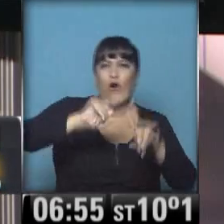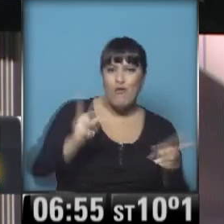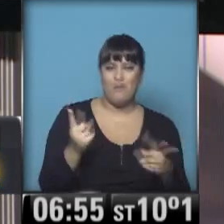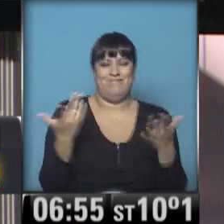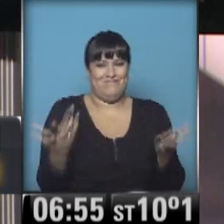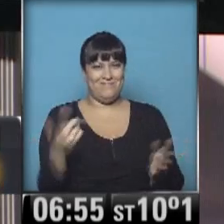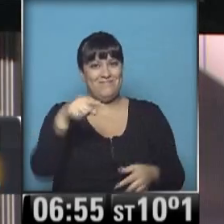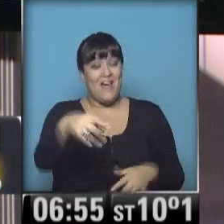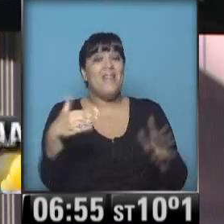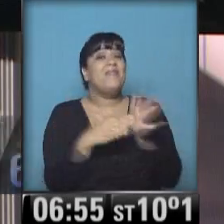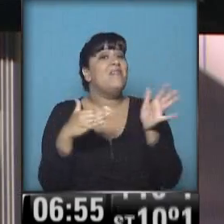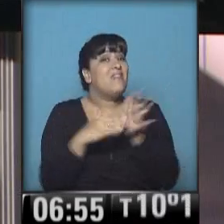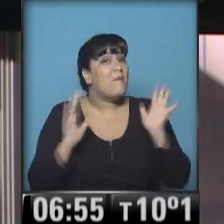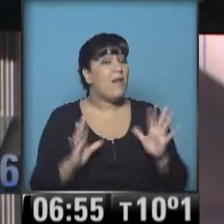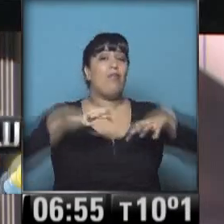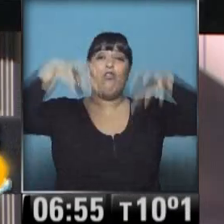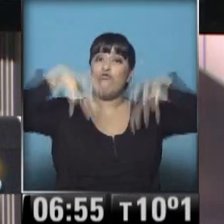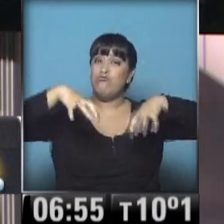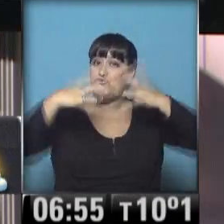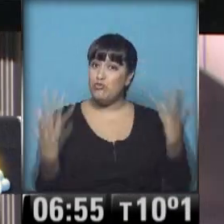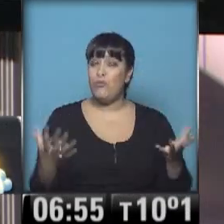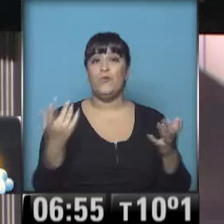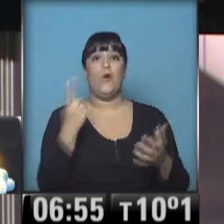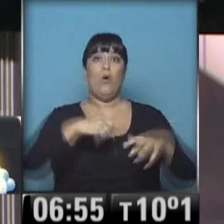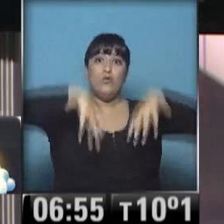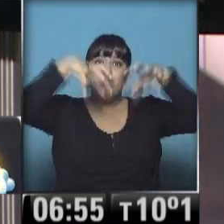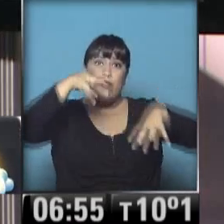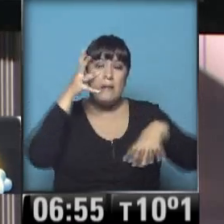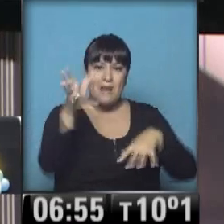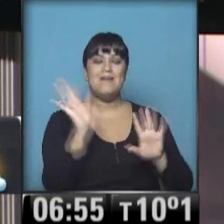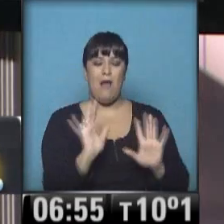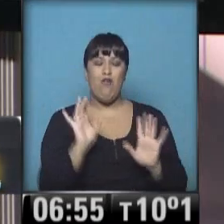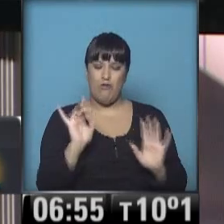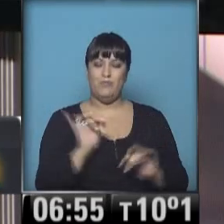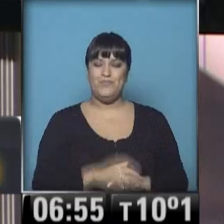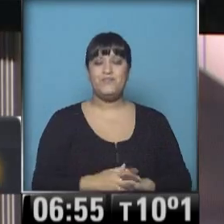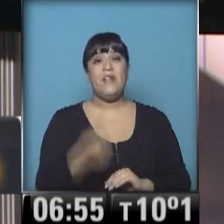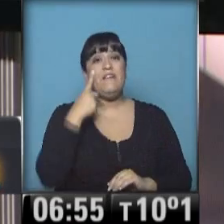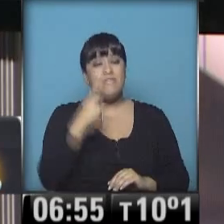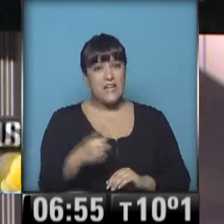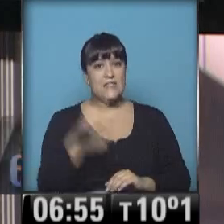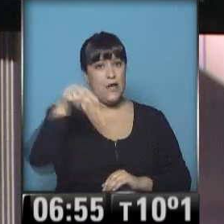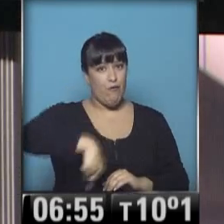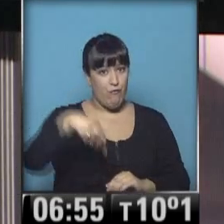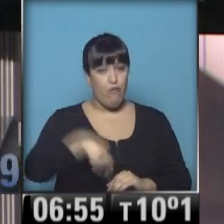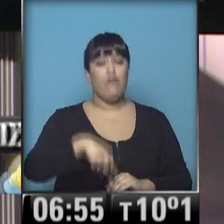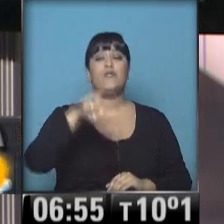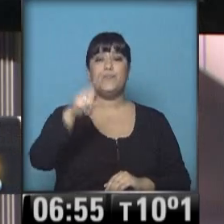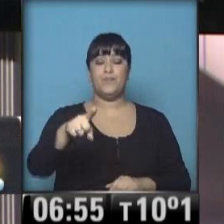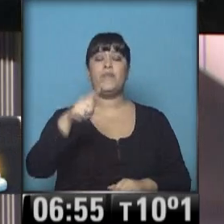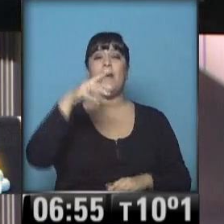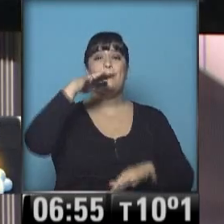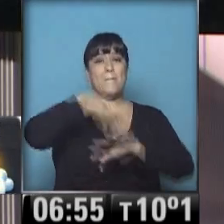Aquí está, depende en parte de las lluvias, claro, cuando no hay exceso, ¿no? Fíjense lo que es hoy. Solamente en el norte